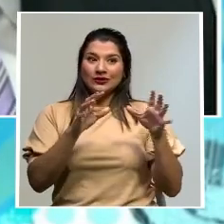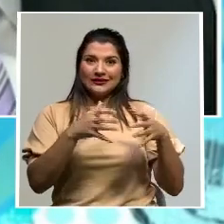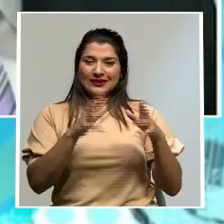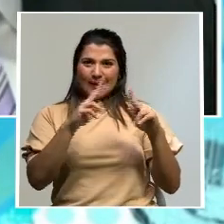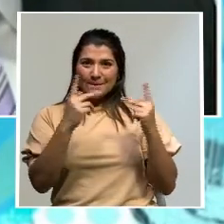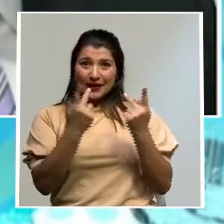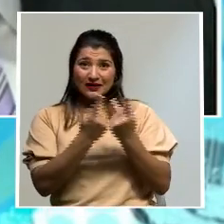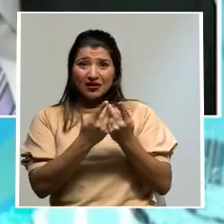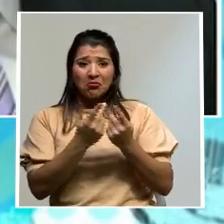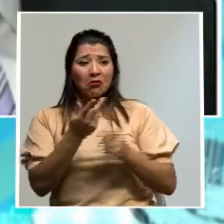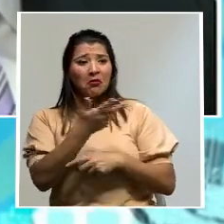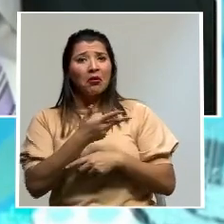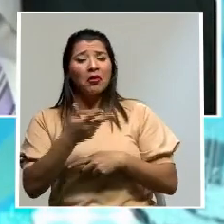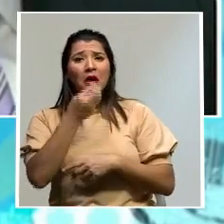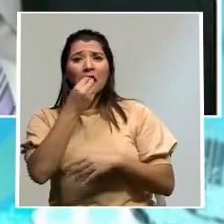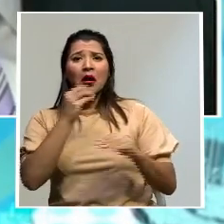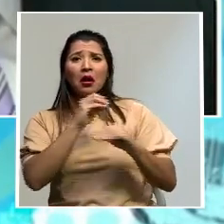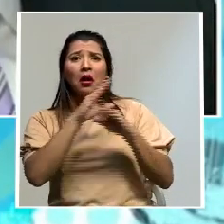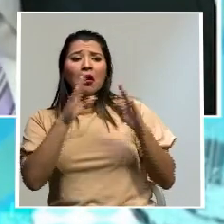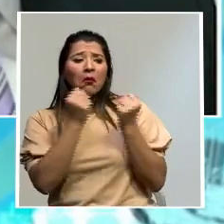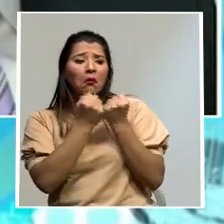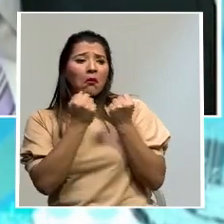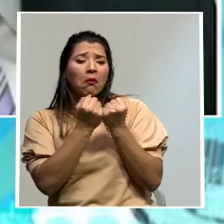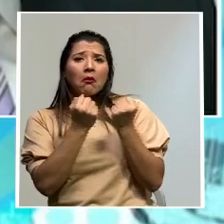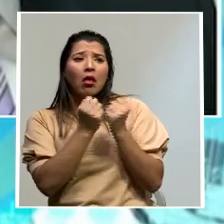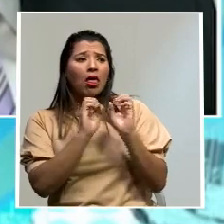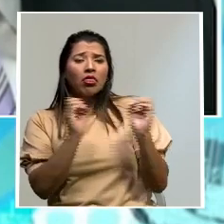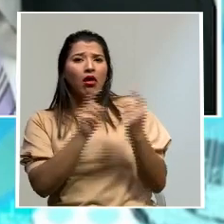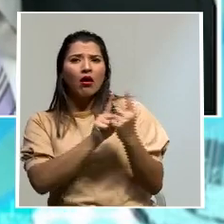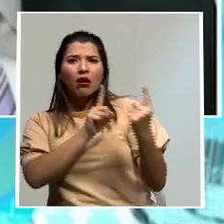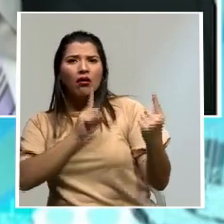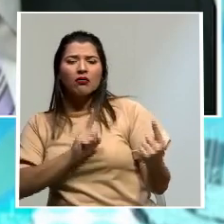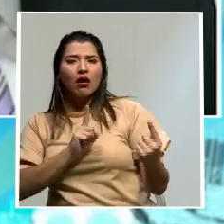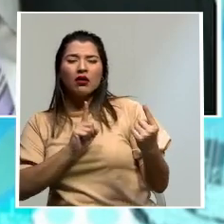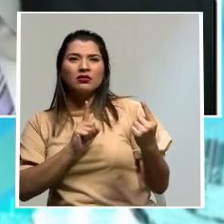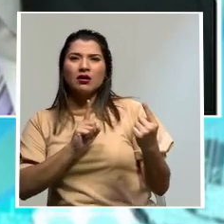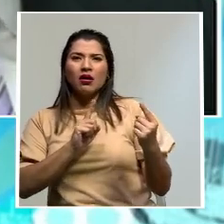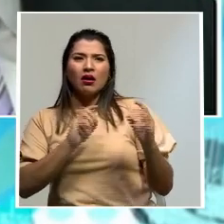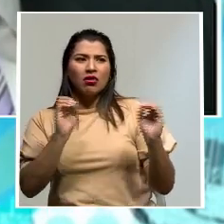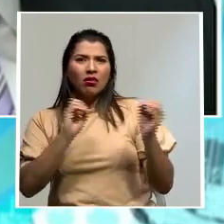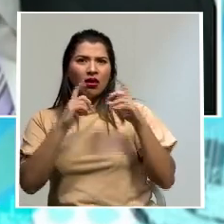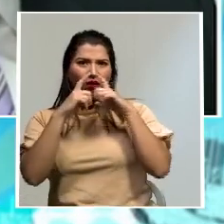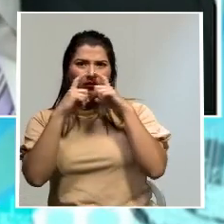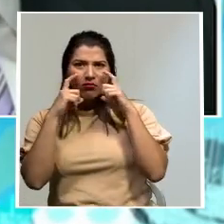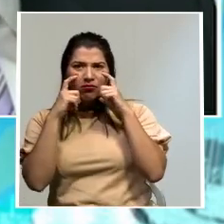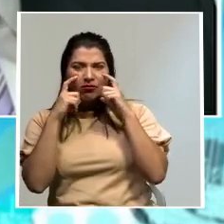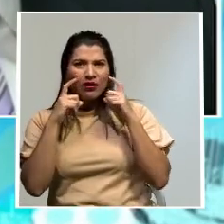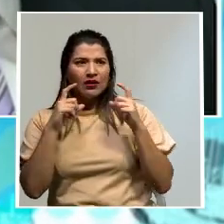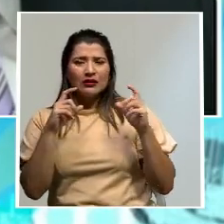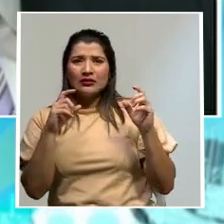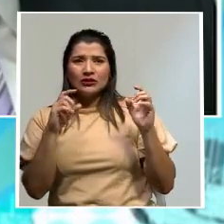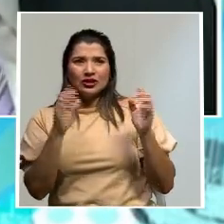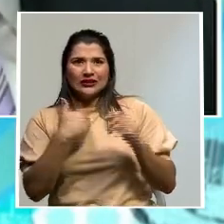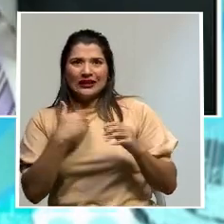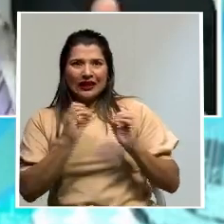estaban desayunando en una mesa muy pegados, no había distancia, no había tapabocas, no había ningún control, y es una